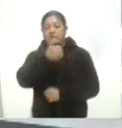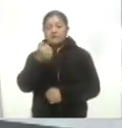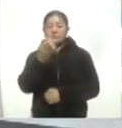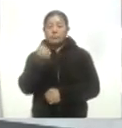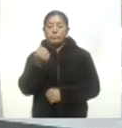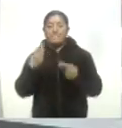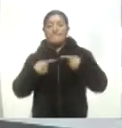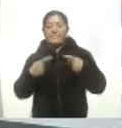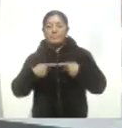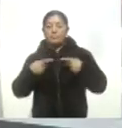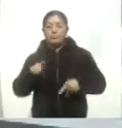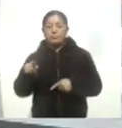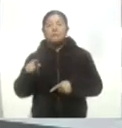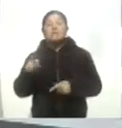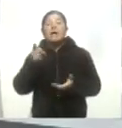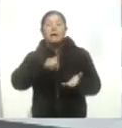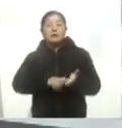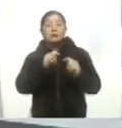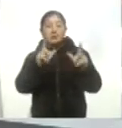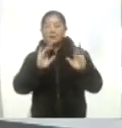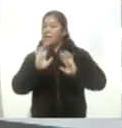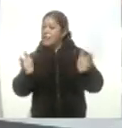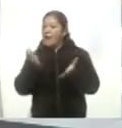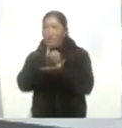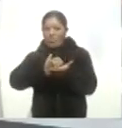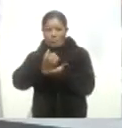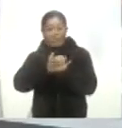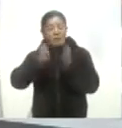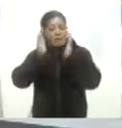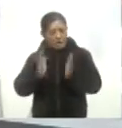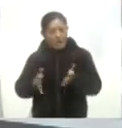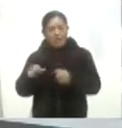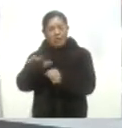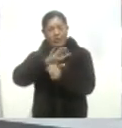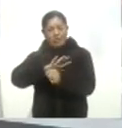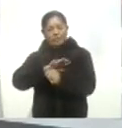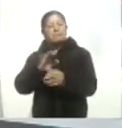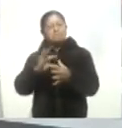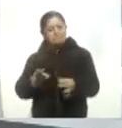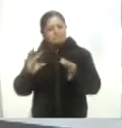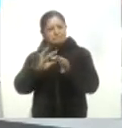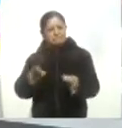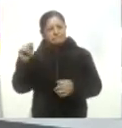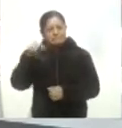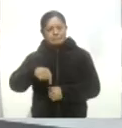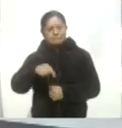3.609 personas en la entidad se han recuperado de COVID-19, le tendremos los detalles.